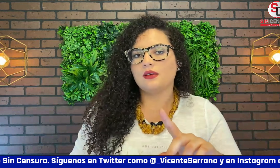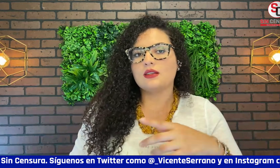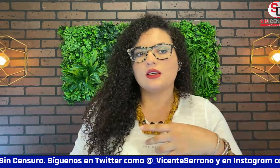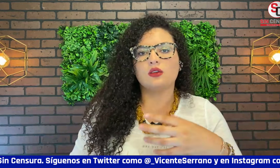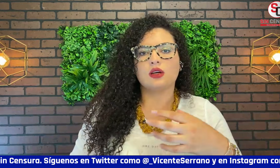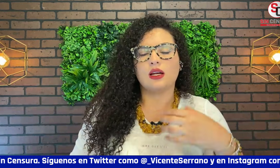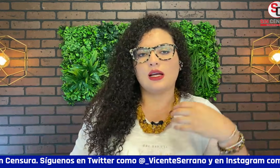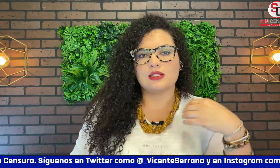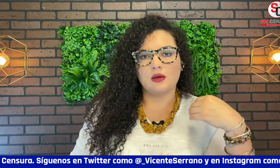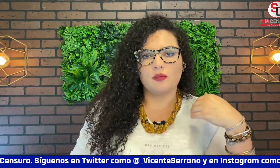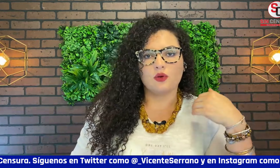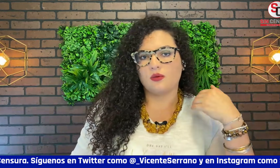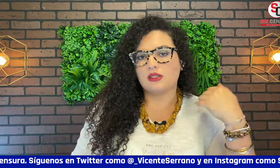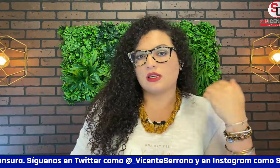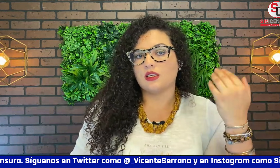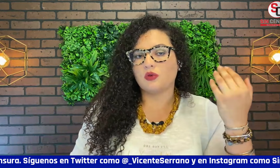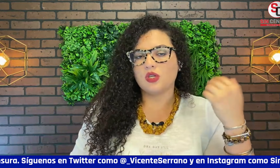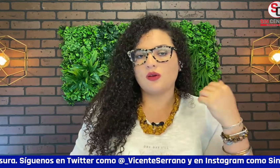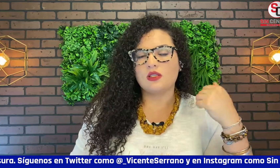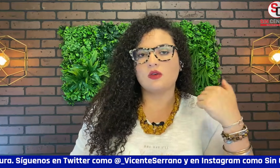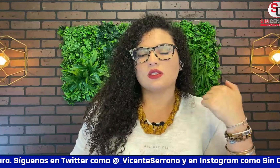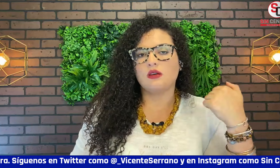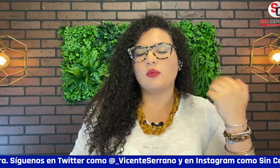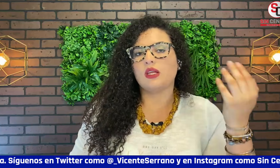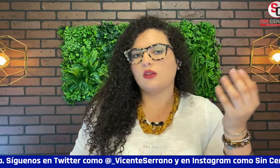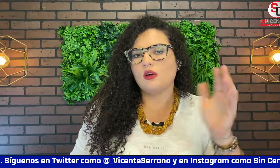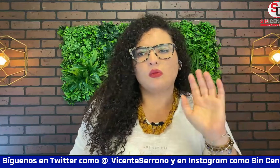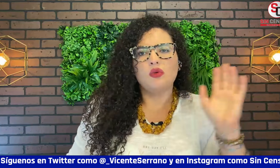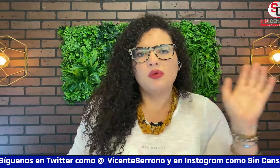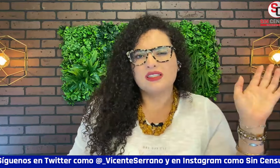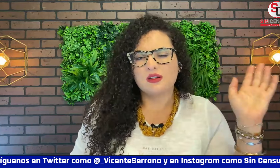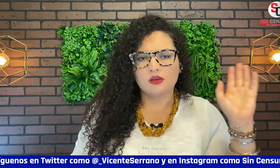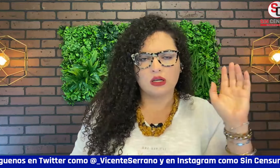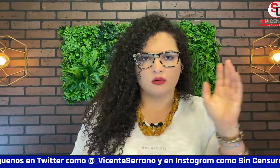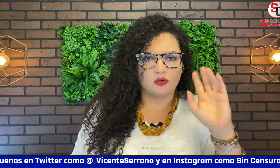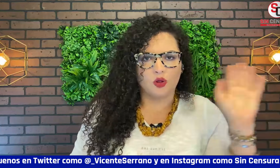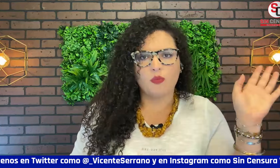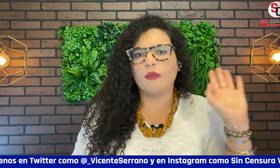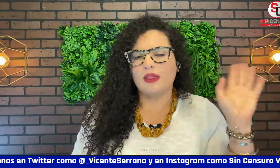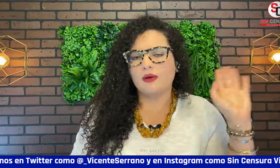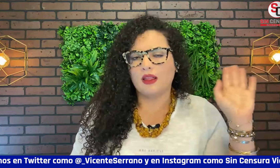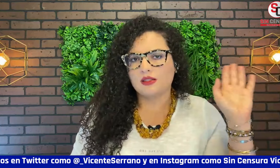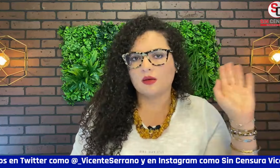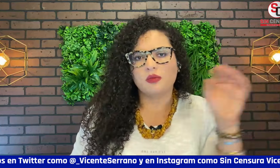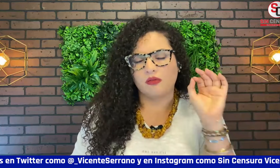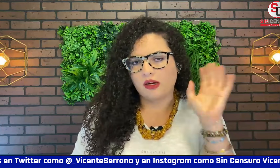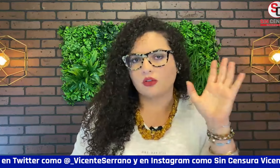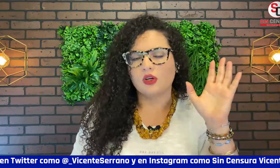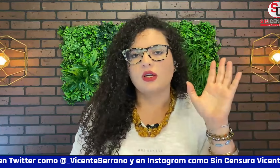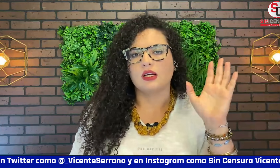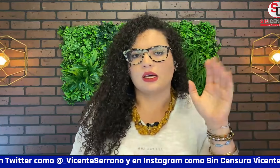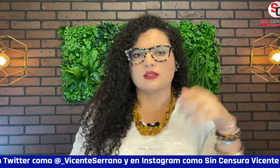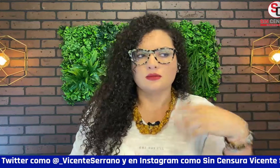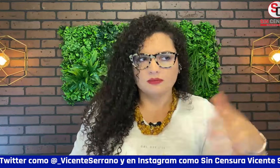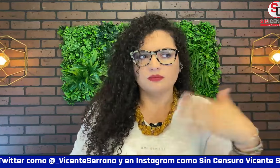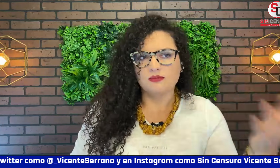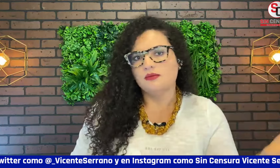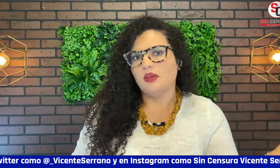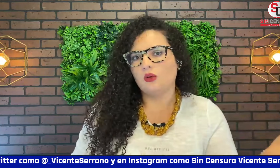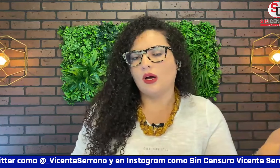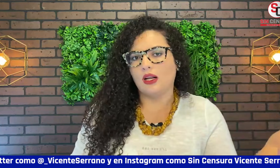siquiera estaba diciendo que la SEP no se va a hacer responsable, sino que estaba pidiendo algo muy básico que todo papá debería de hacer de facto, que